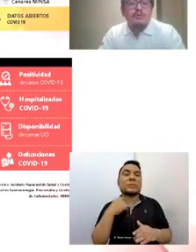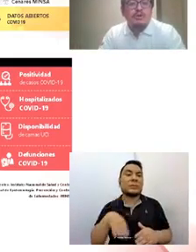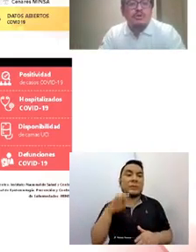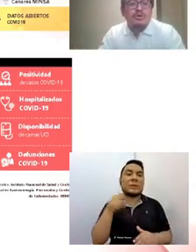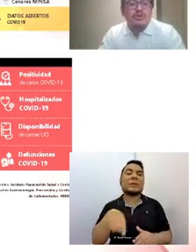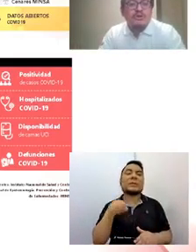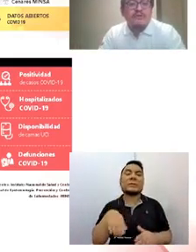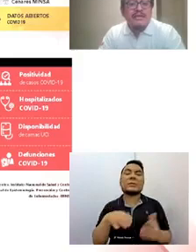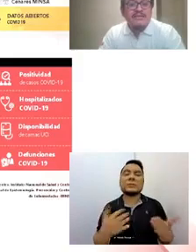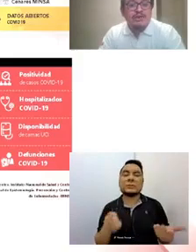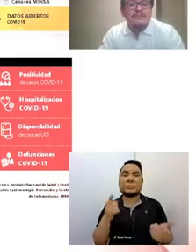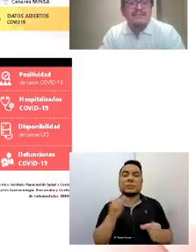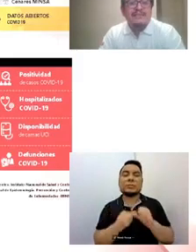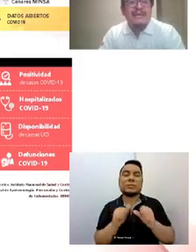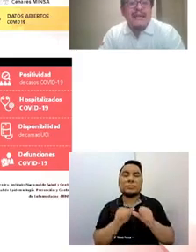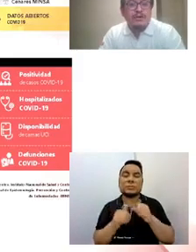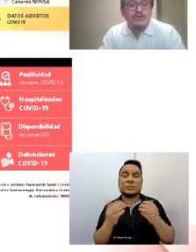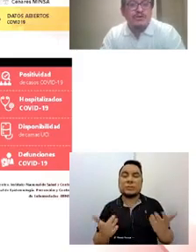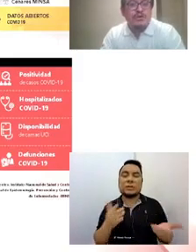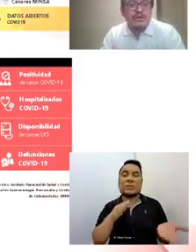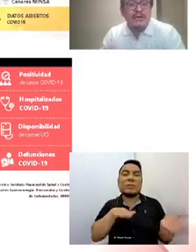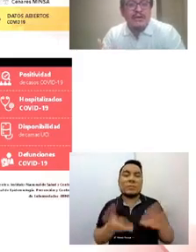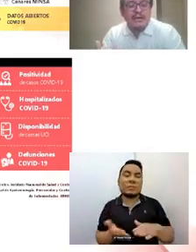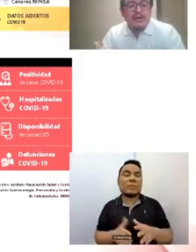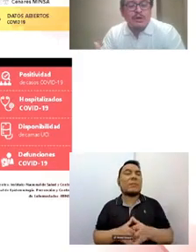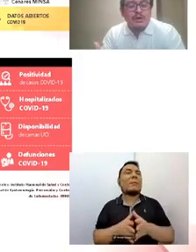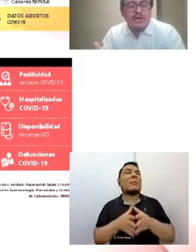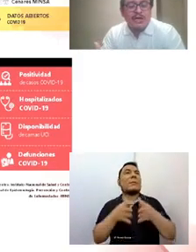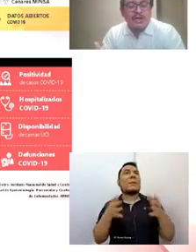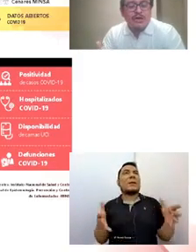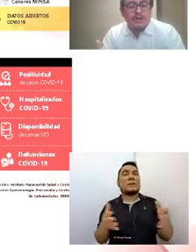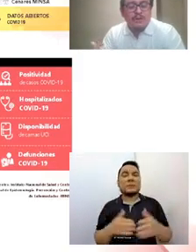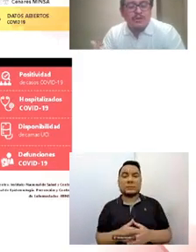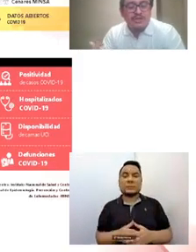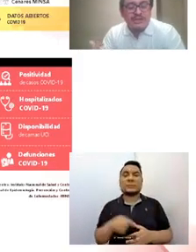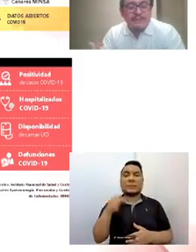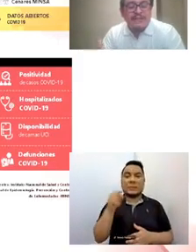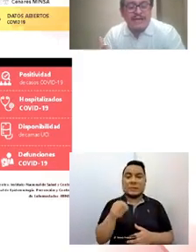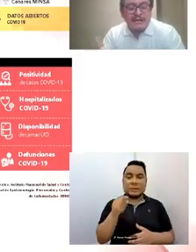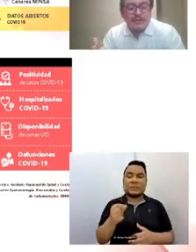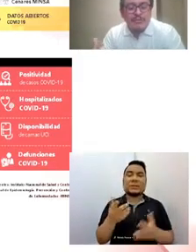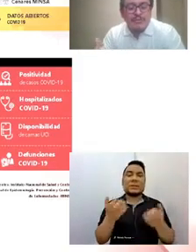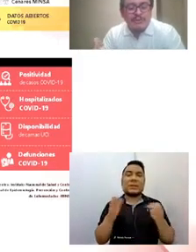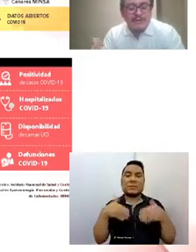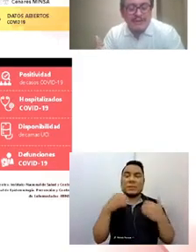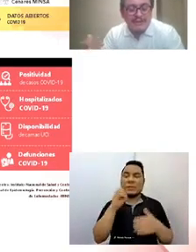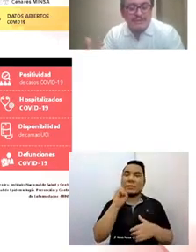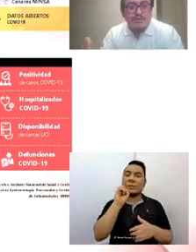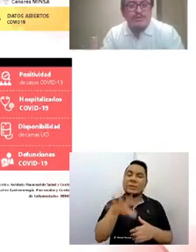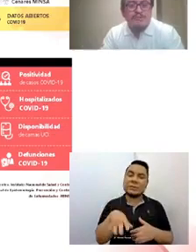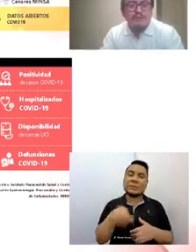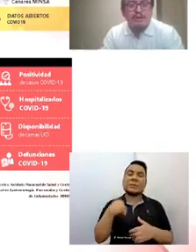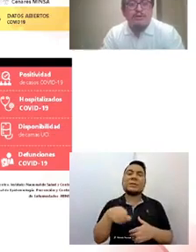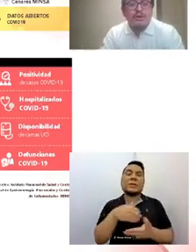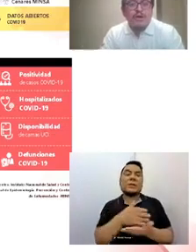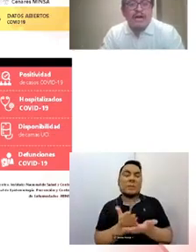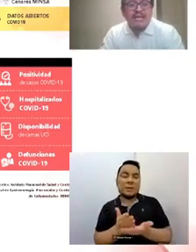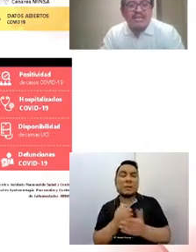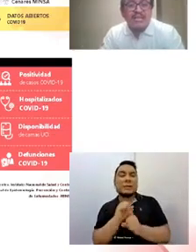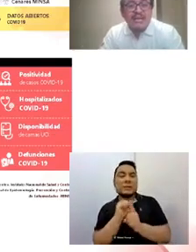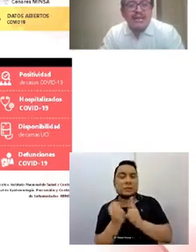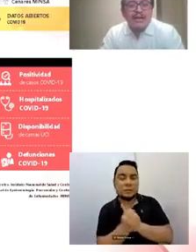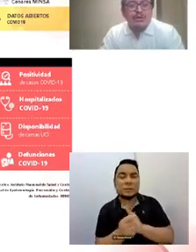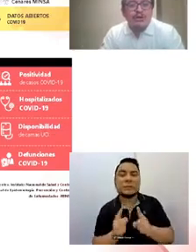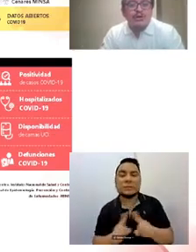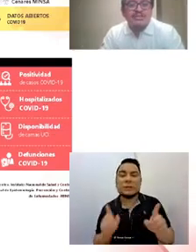en un número absoluto de fallecidos bastante alto. Eso es lo que podemos interpretar como parte de la situación. Pero